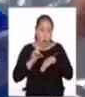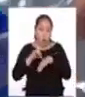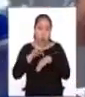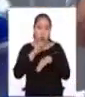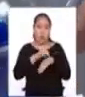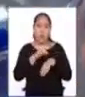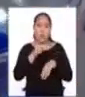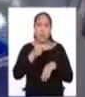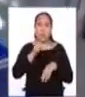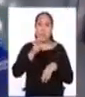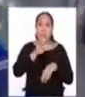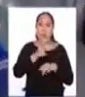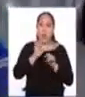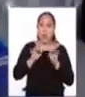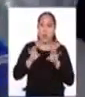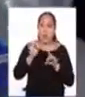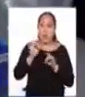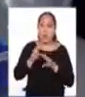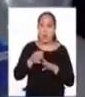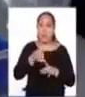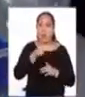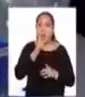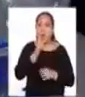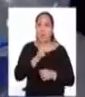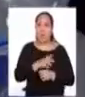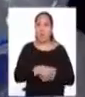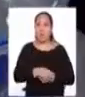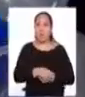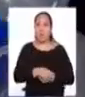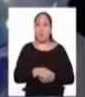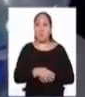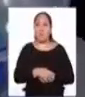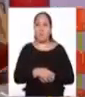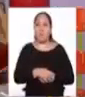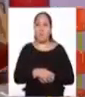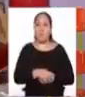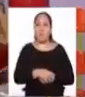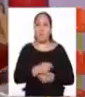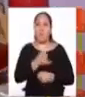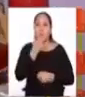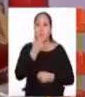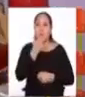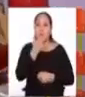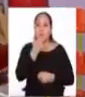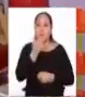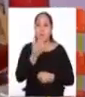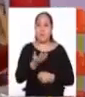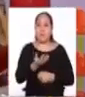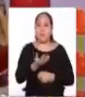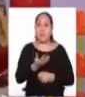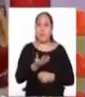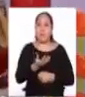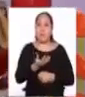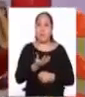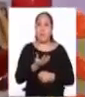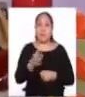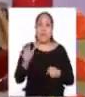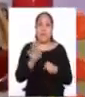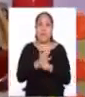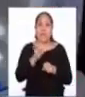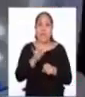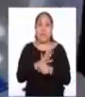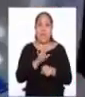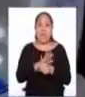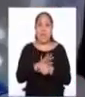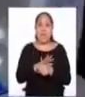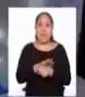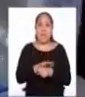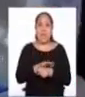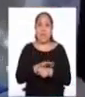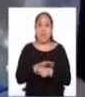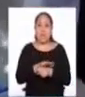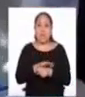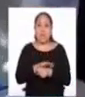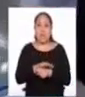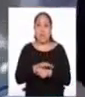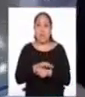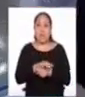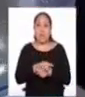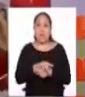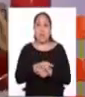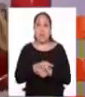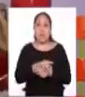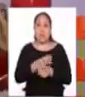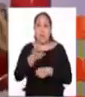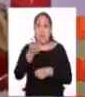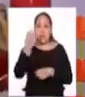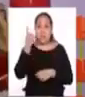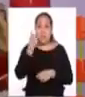también. Y... ¿Qué hay con el recipiente? ¡oh! Se ha llenado. Ahora se ha llenado.